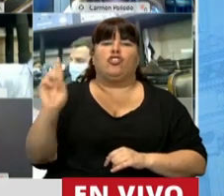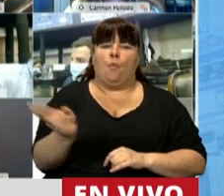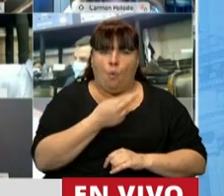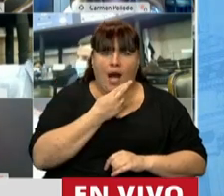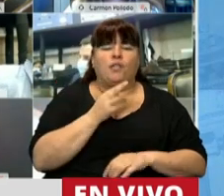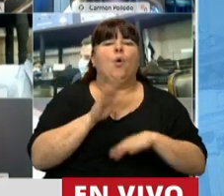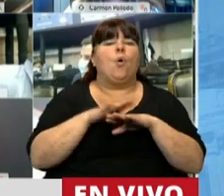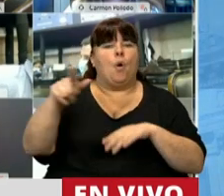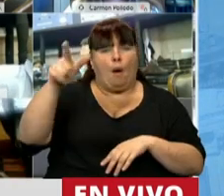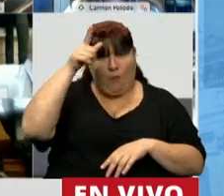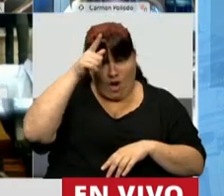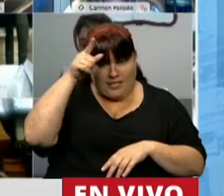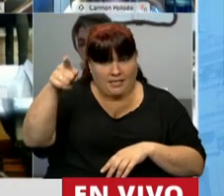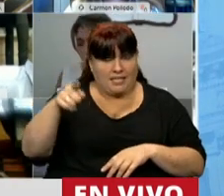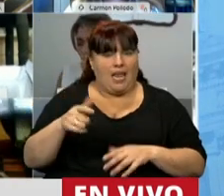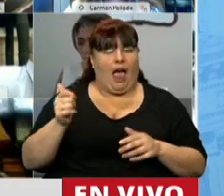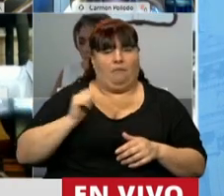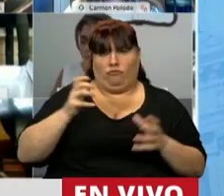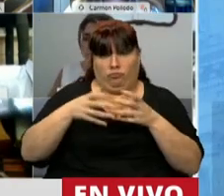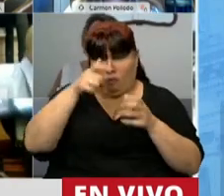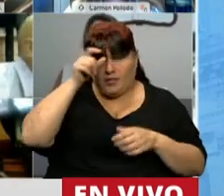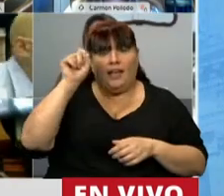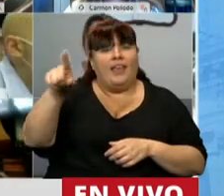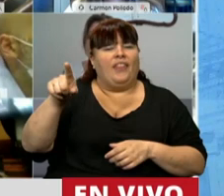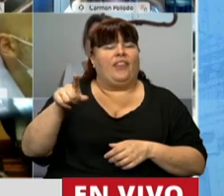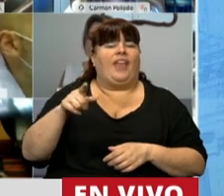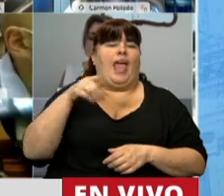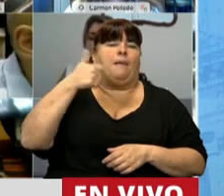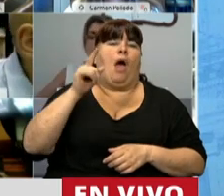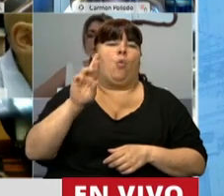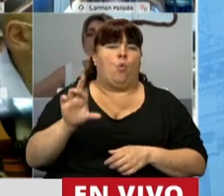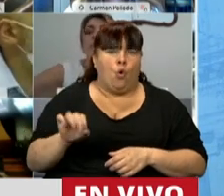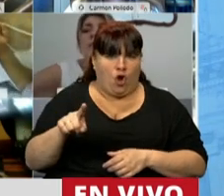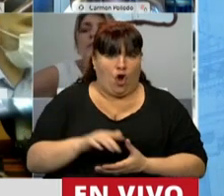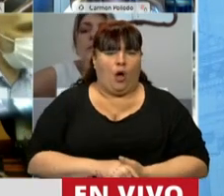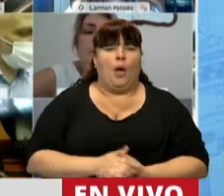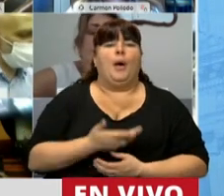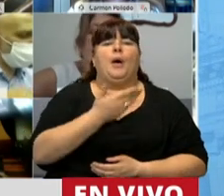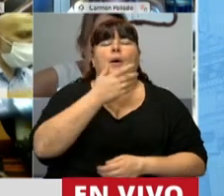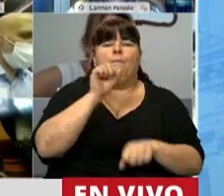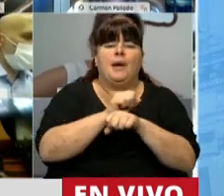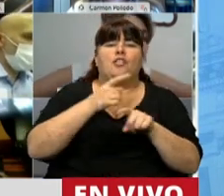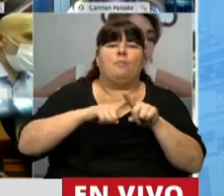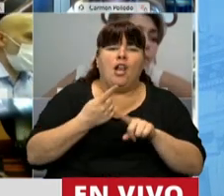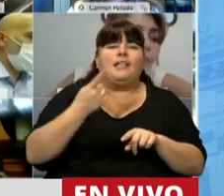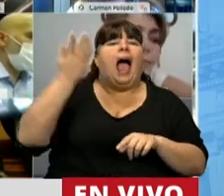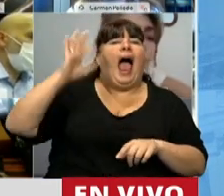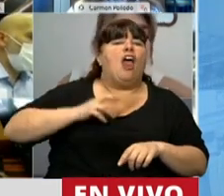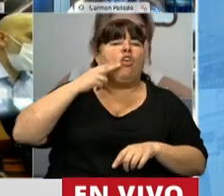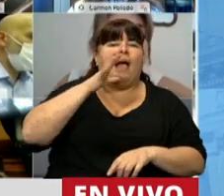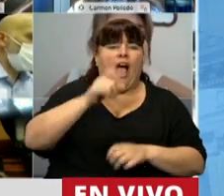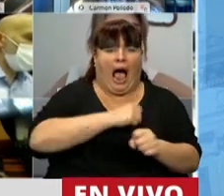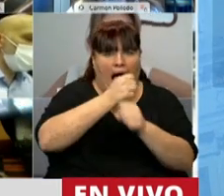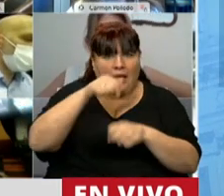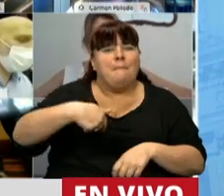muertes en manos de la policía, de las fuerzas de seguridad del régimen de Maduro. Presos políticos desde el 2014,